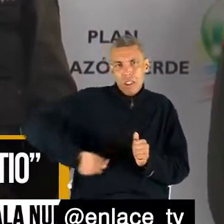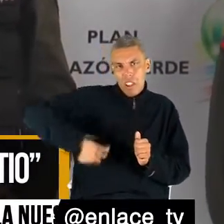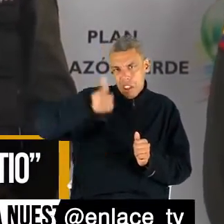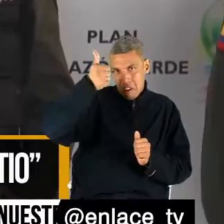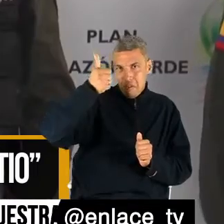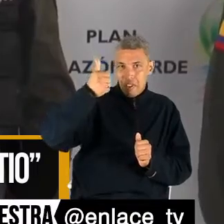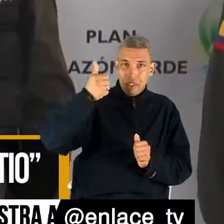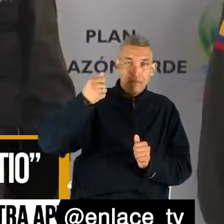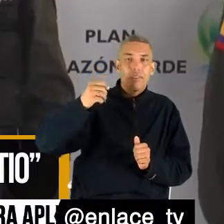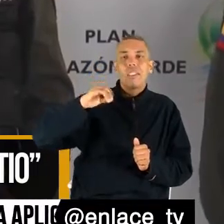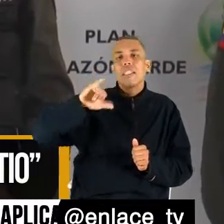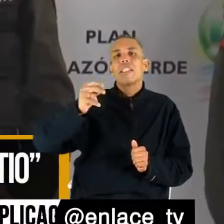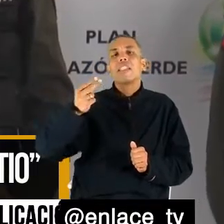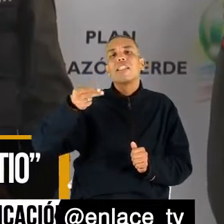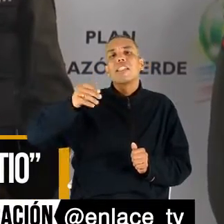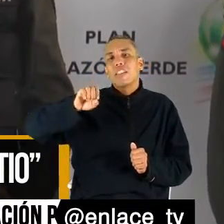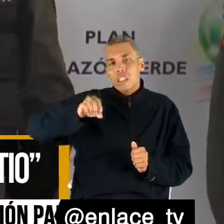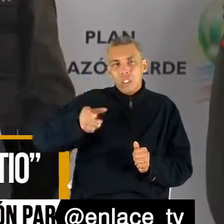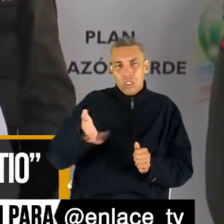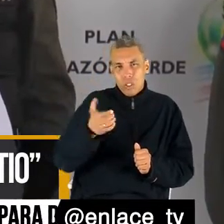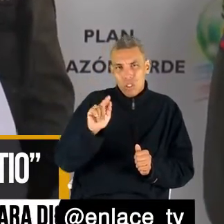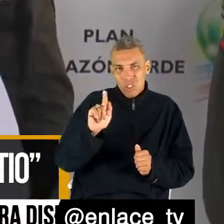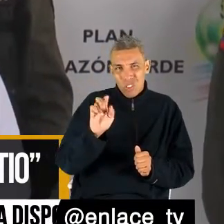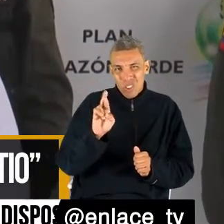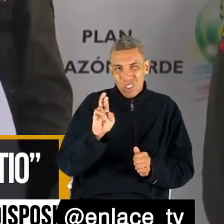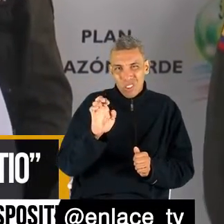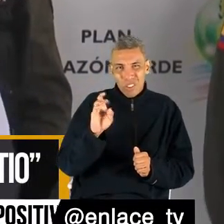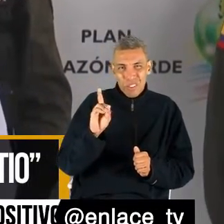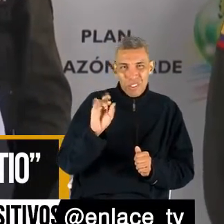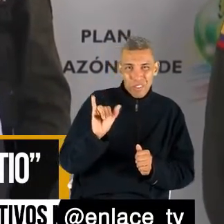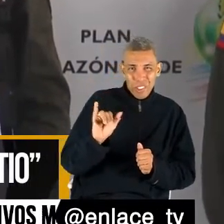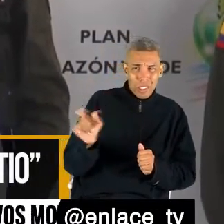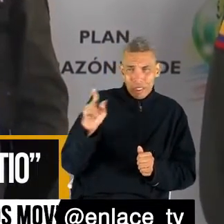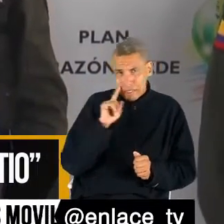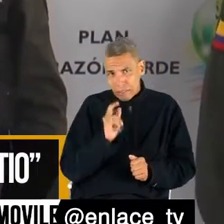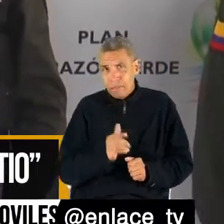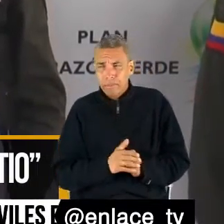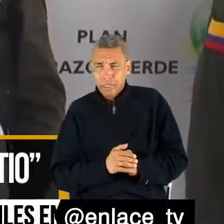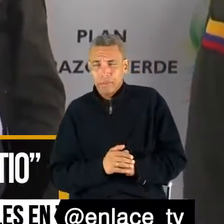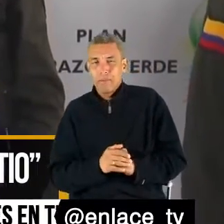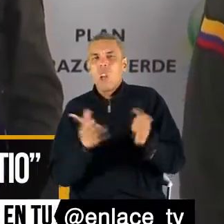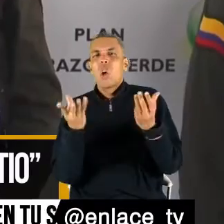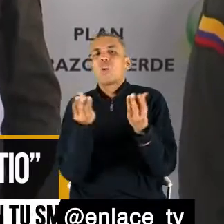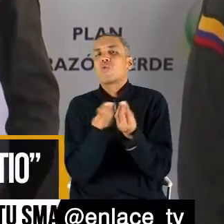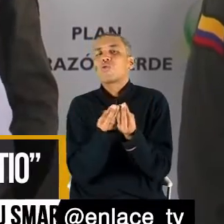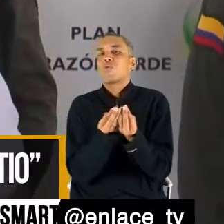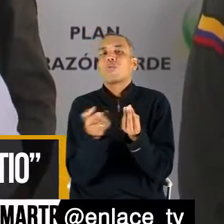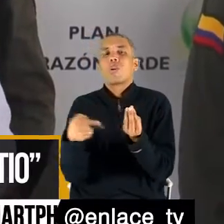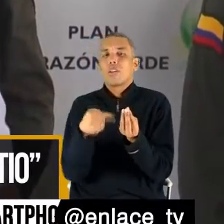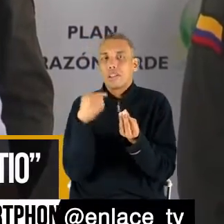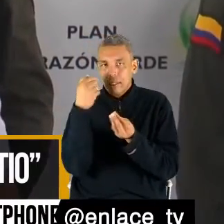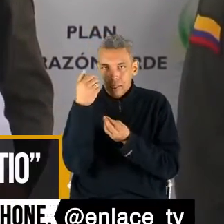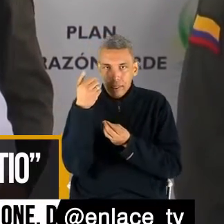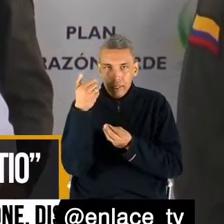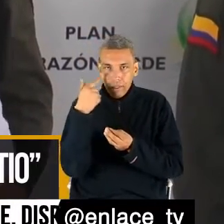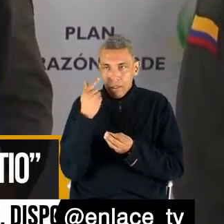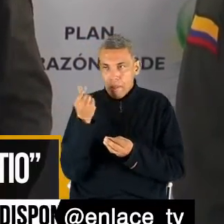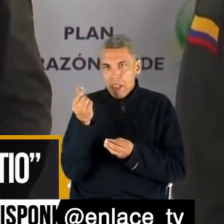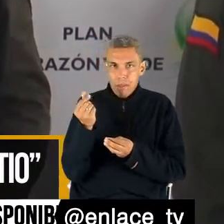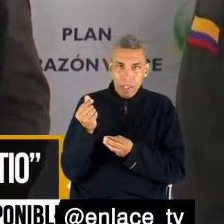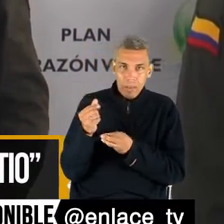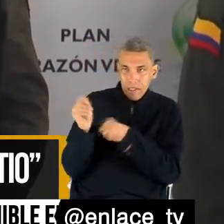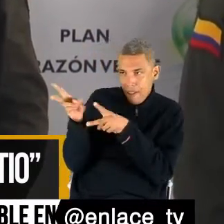refiere a la captura de integrantes de la banda denominada como Los Patios, que se dedicaba específicamente a la extorsión desde